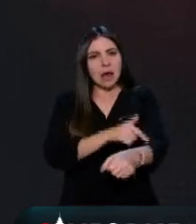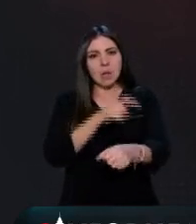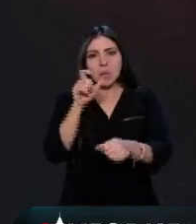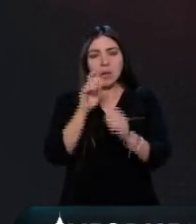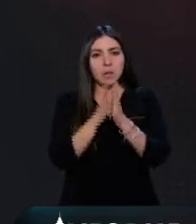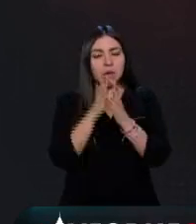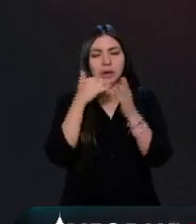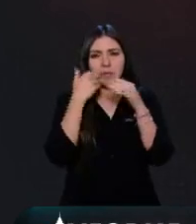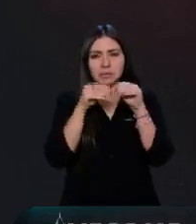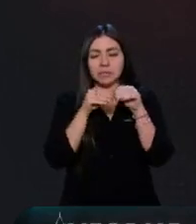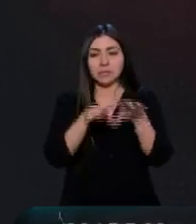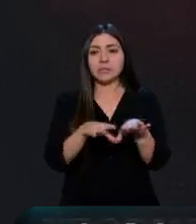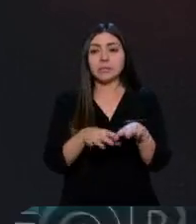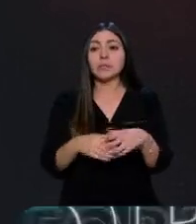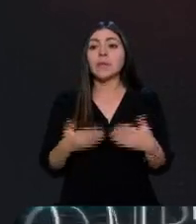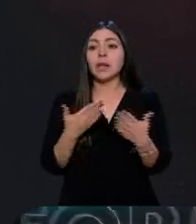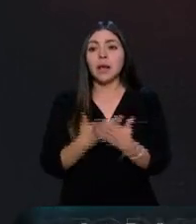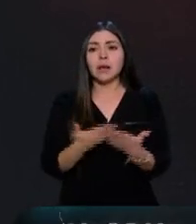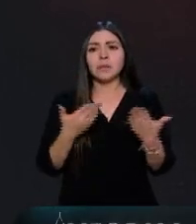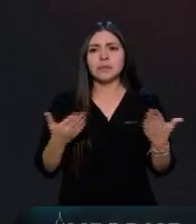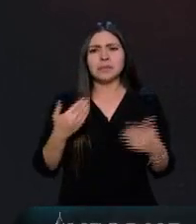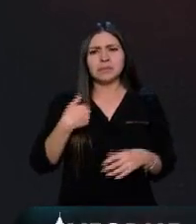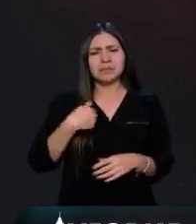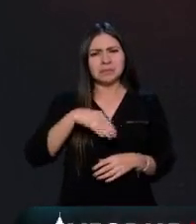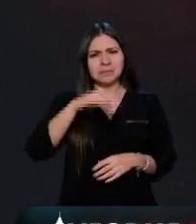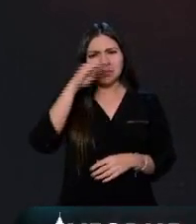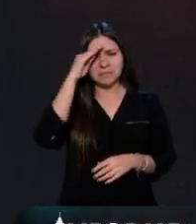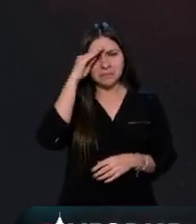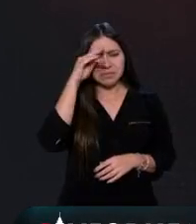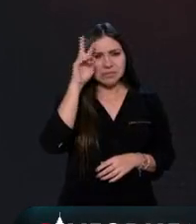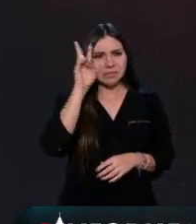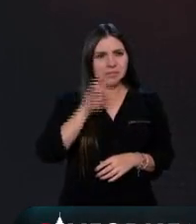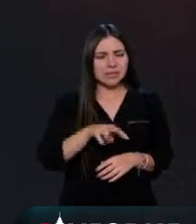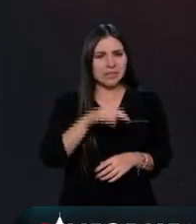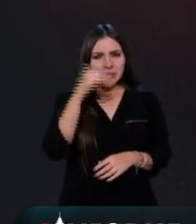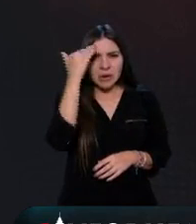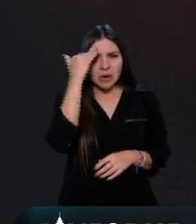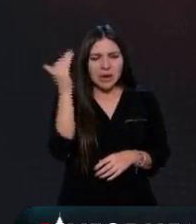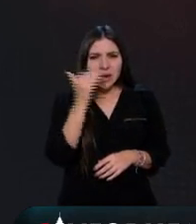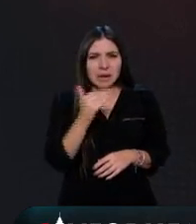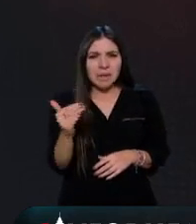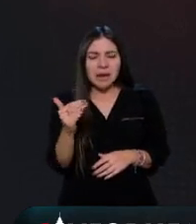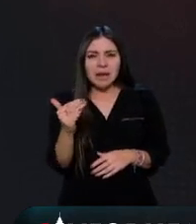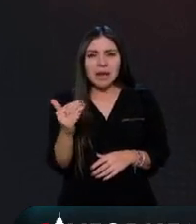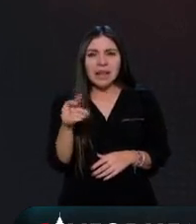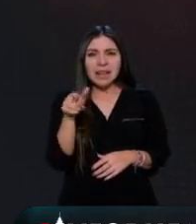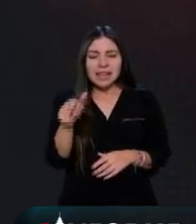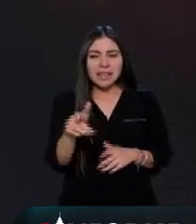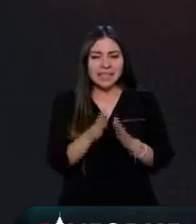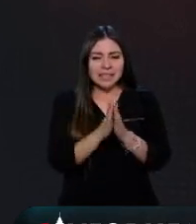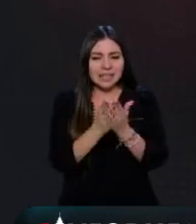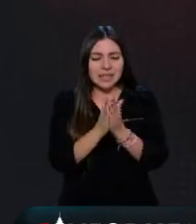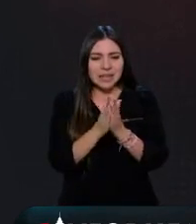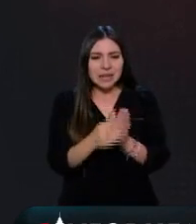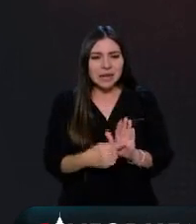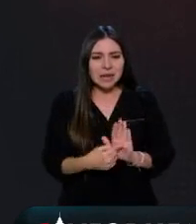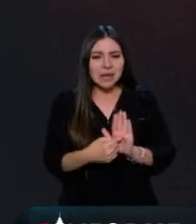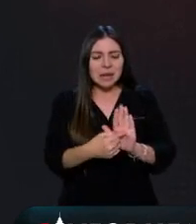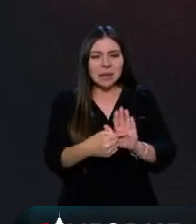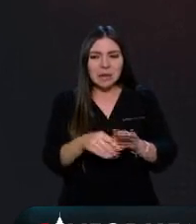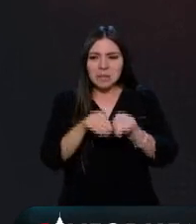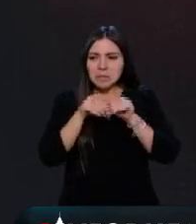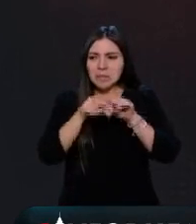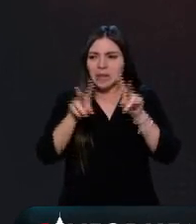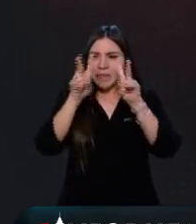Azul. Y me parece que es terrible que estemos viendo esto, que se meta en una cuestión periodística, lo